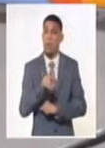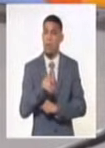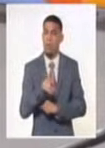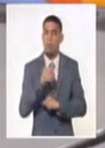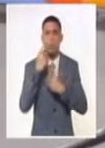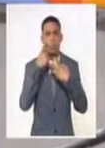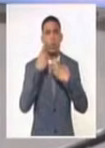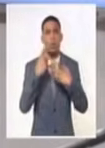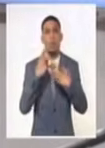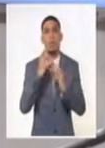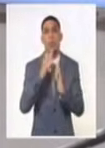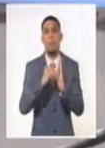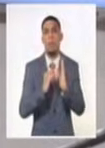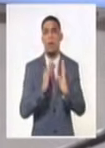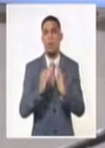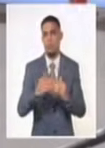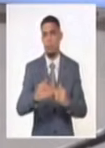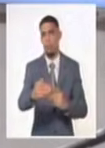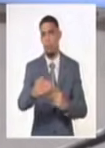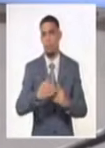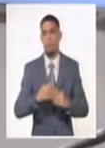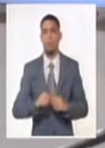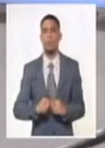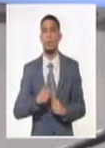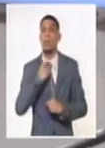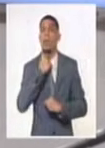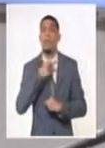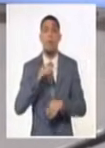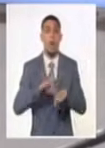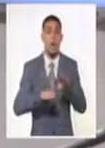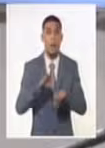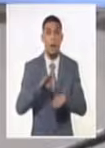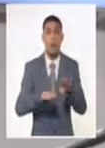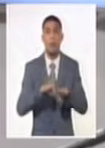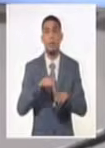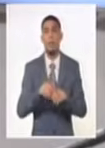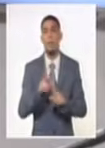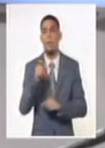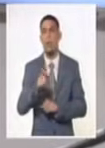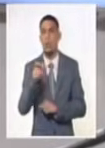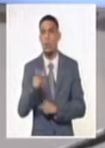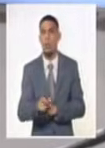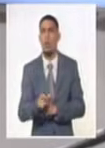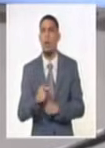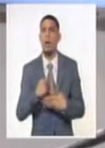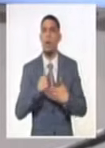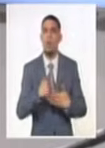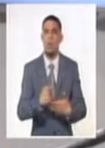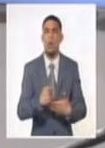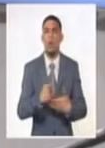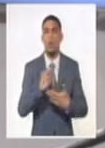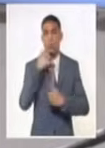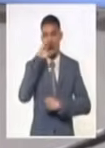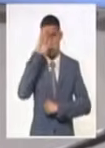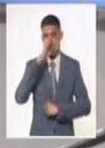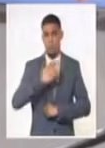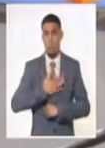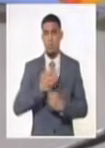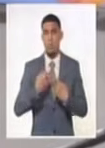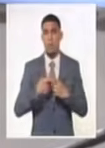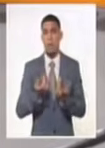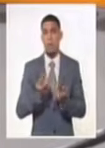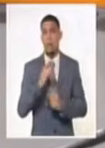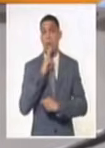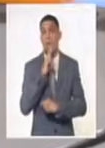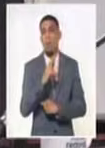mes que ha transcurrido. Y es que a veces hay actores que forman parte de la vida del país, pero que no siempre han tenido que pensar en dar una respuesta